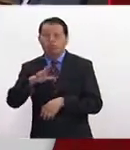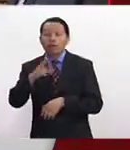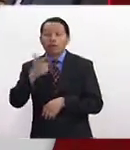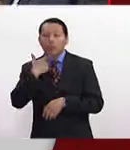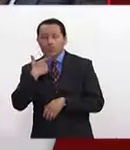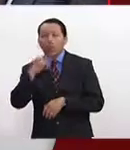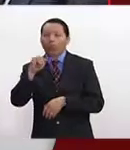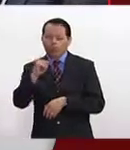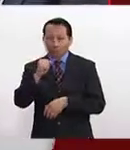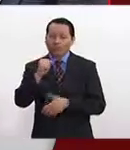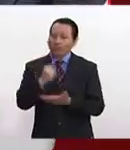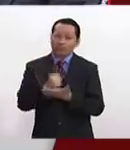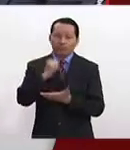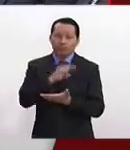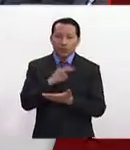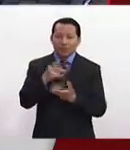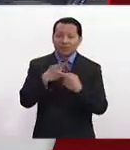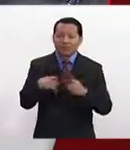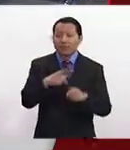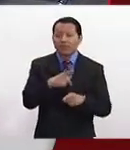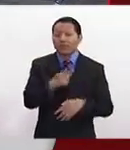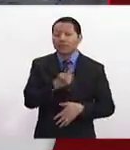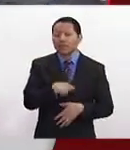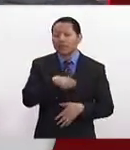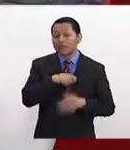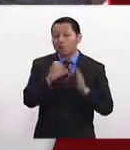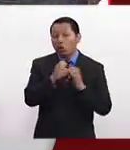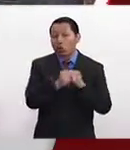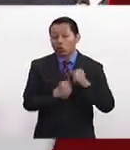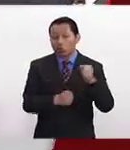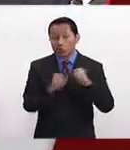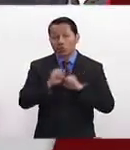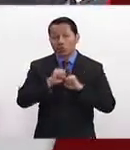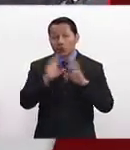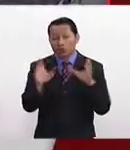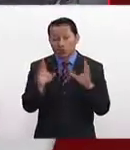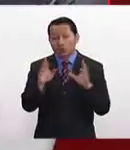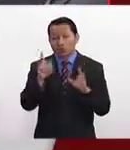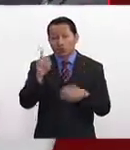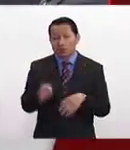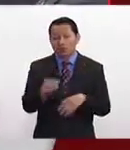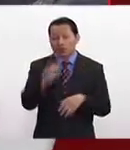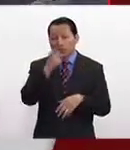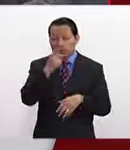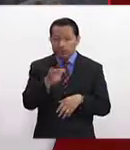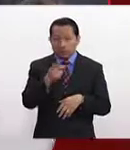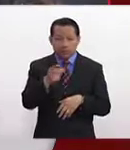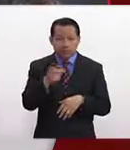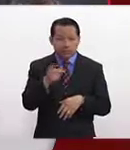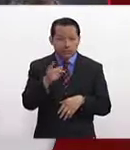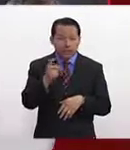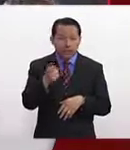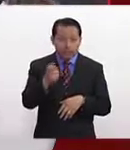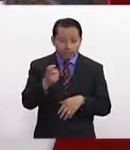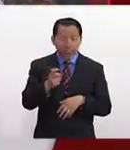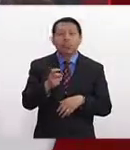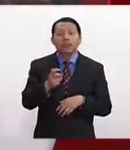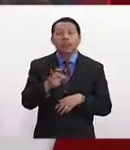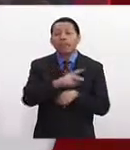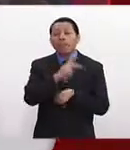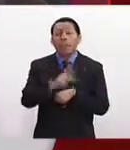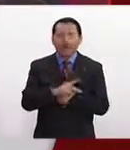este referéndum. Y en España, pues la Constitución es muy clara, donde afirma que pues la nación es